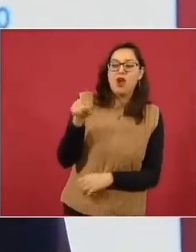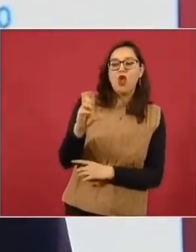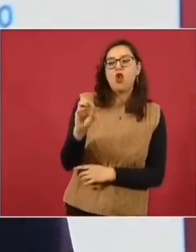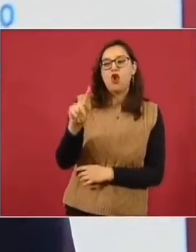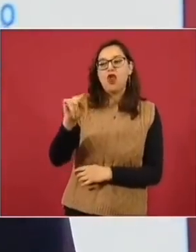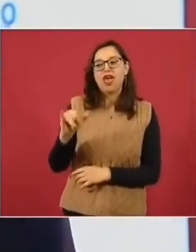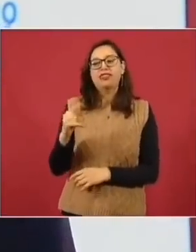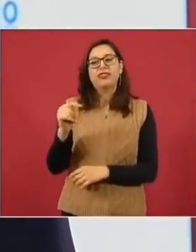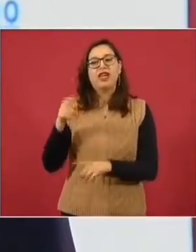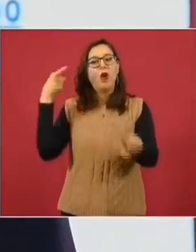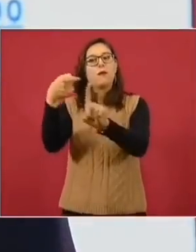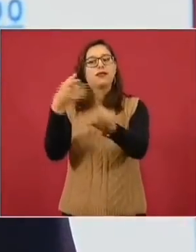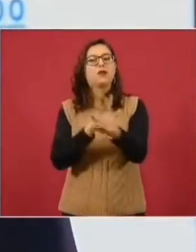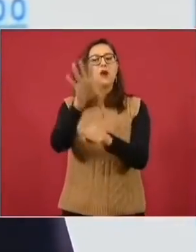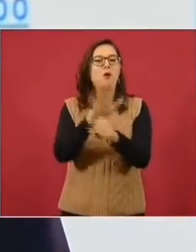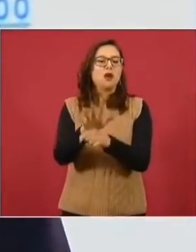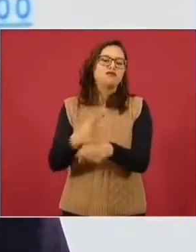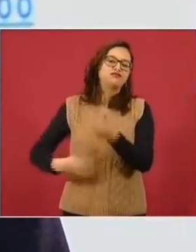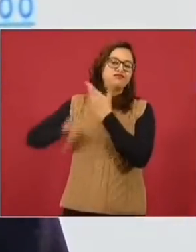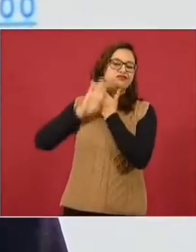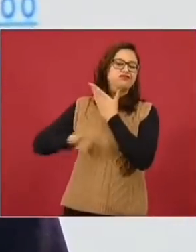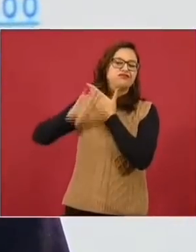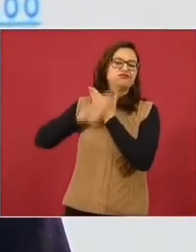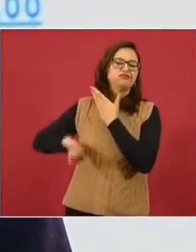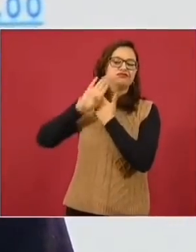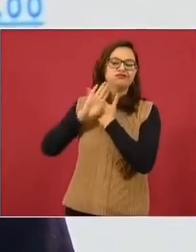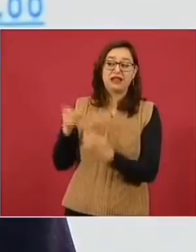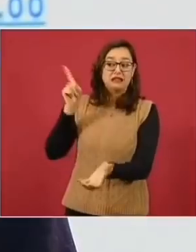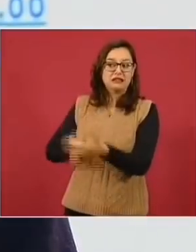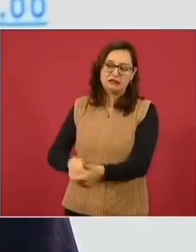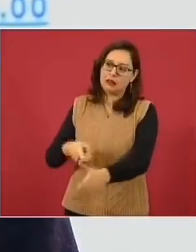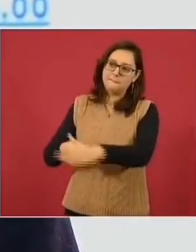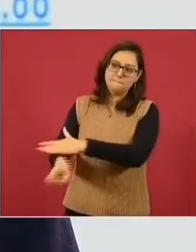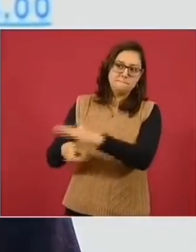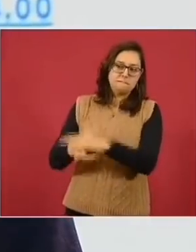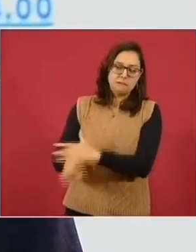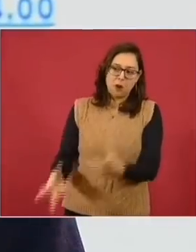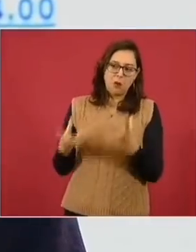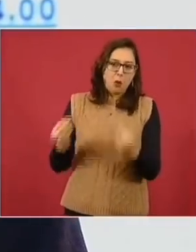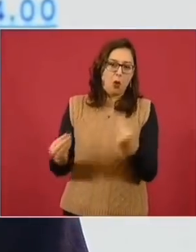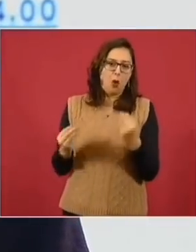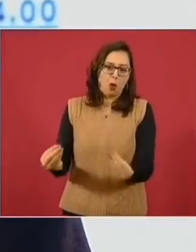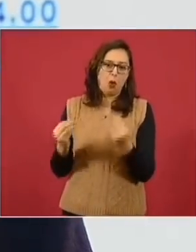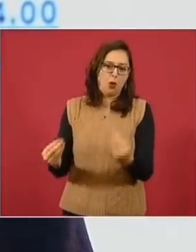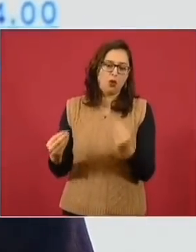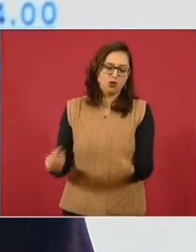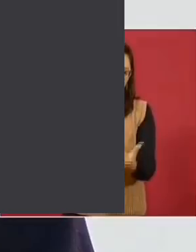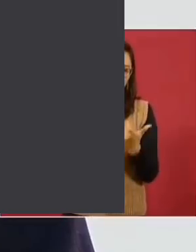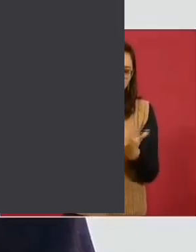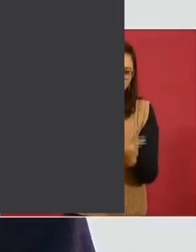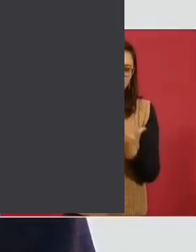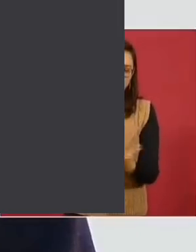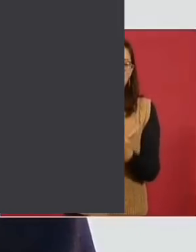subido a la plataforma Vimeo el pasado domingo 13 de febrero al mediodía. Pero algo que llama mucho la atención